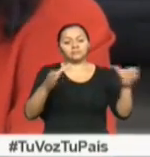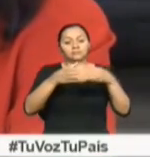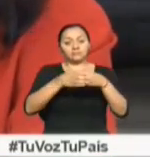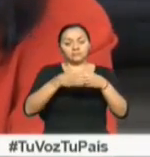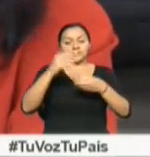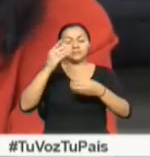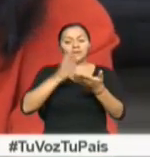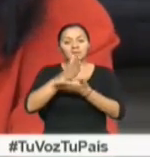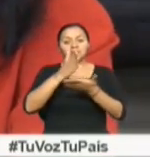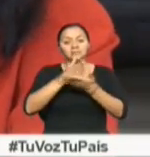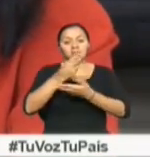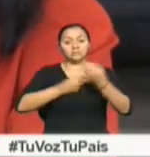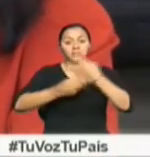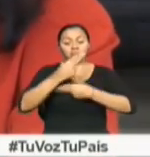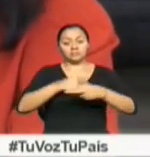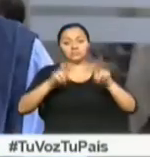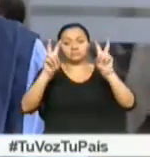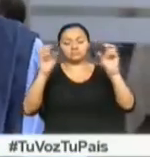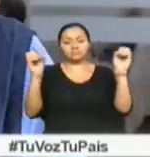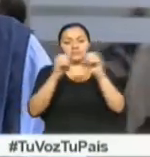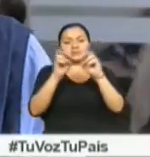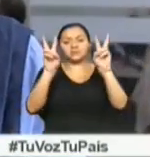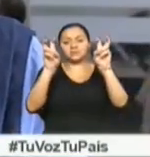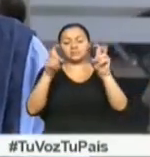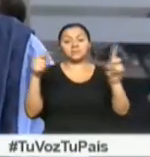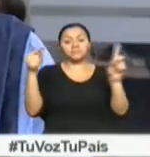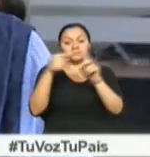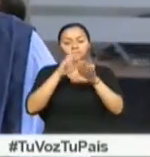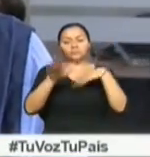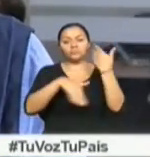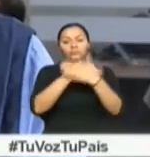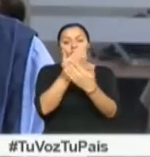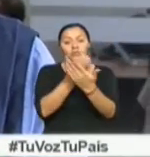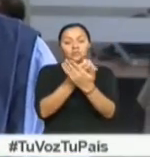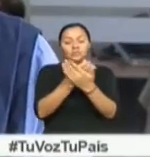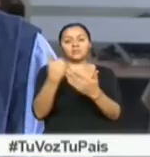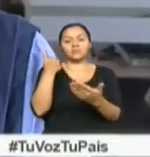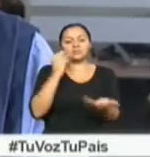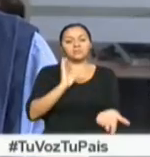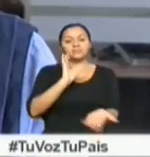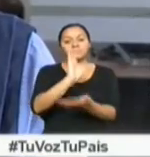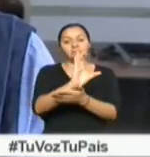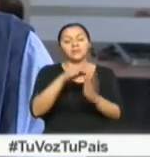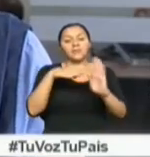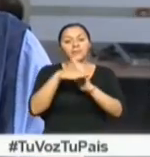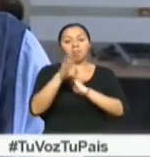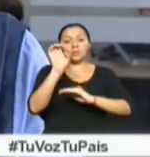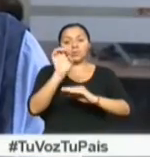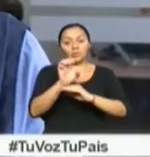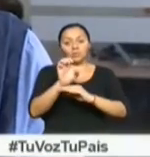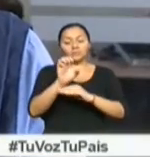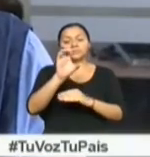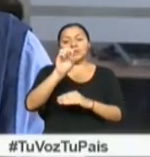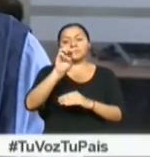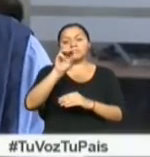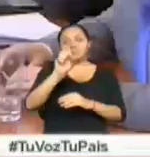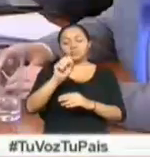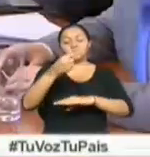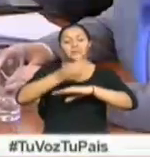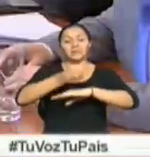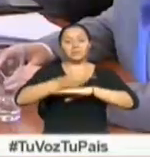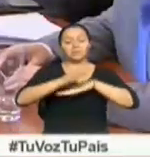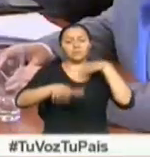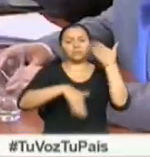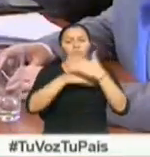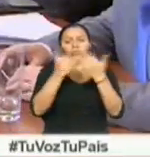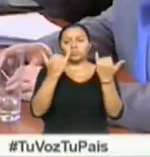a los mercados, que es un tema muy delicado en la... En el aspecto económico también hubo aportes desde Ban Ecuador. Santiago Campos, gerente de colocación